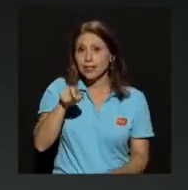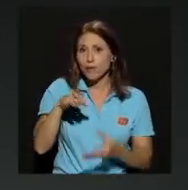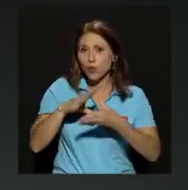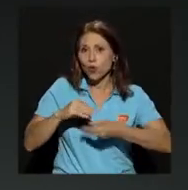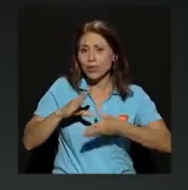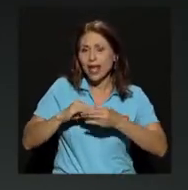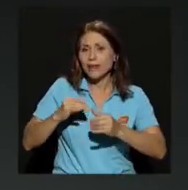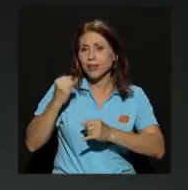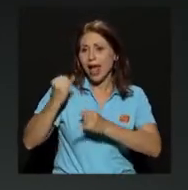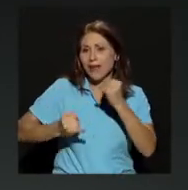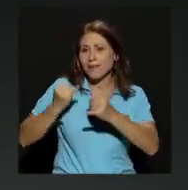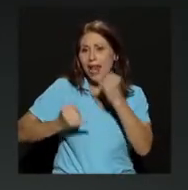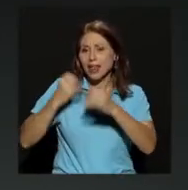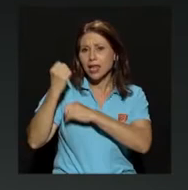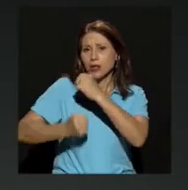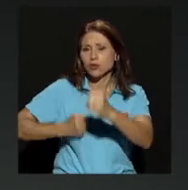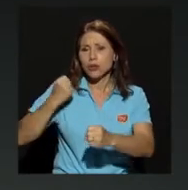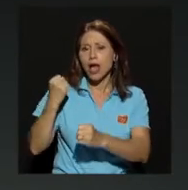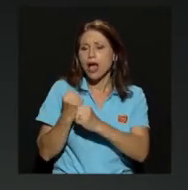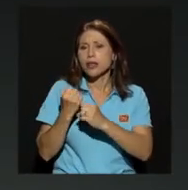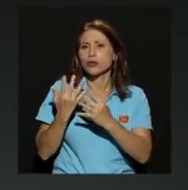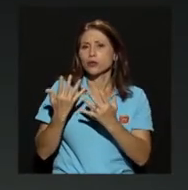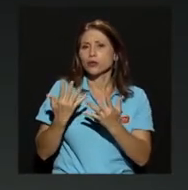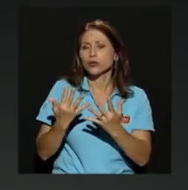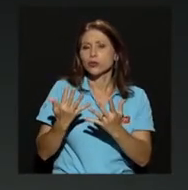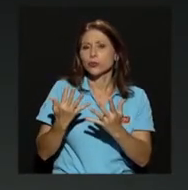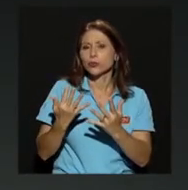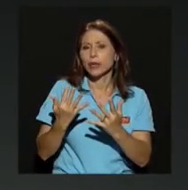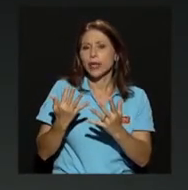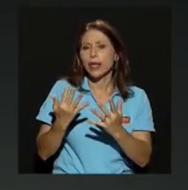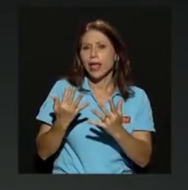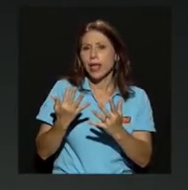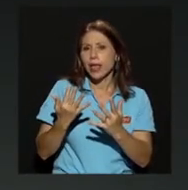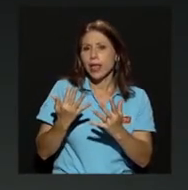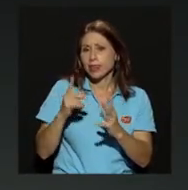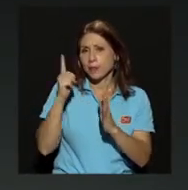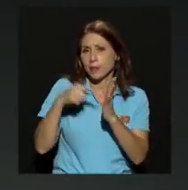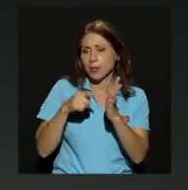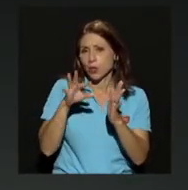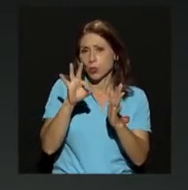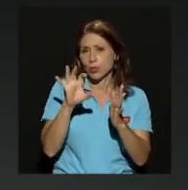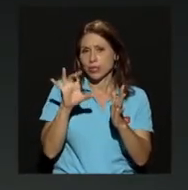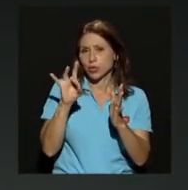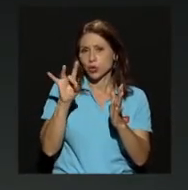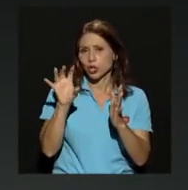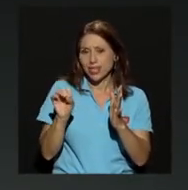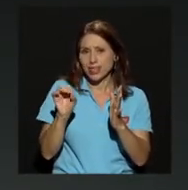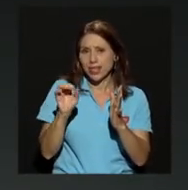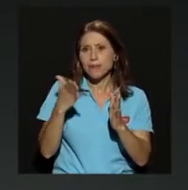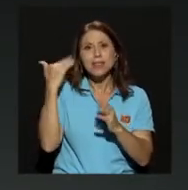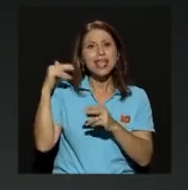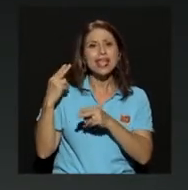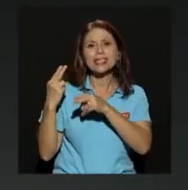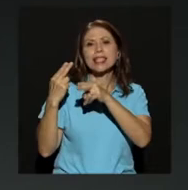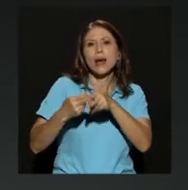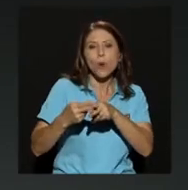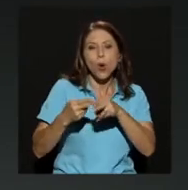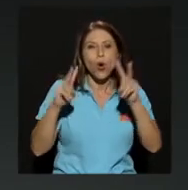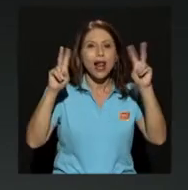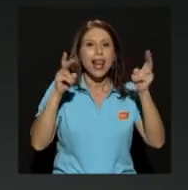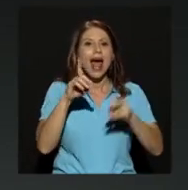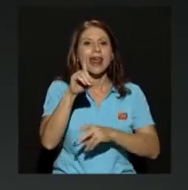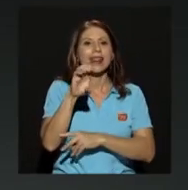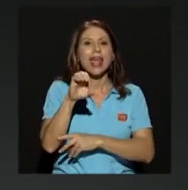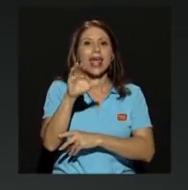década de la década del 80 que se llamó la década perdida de américa la